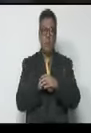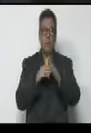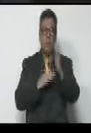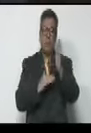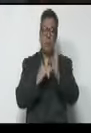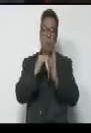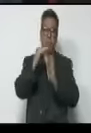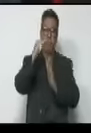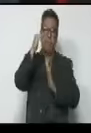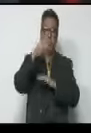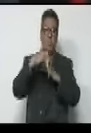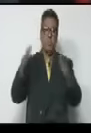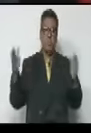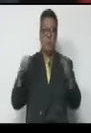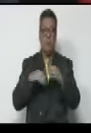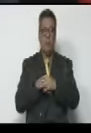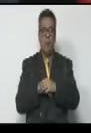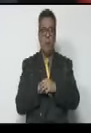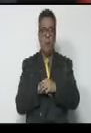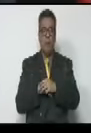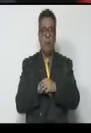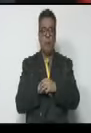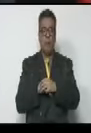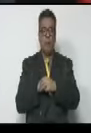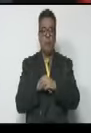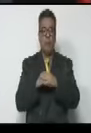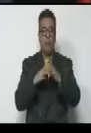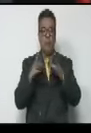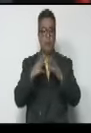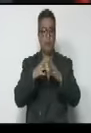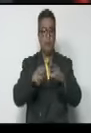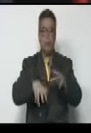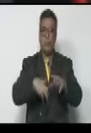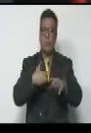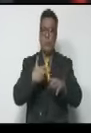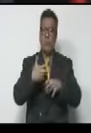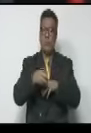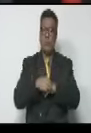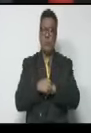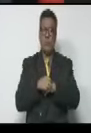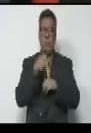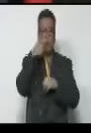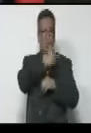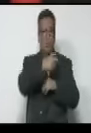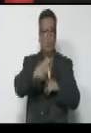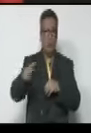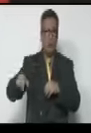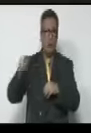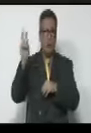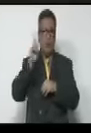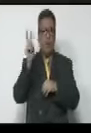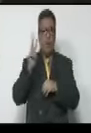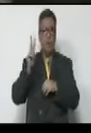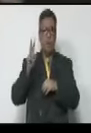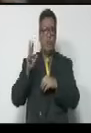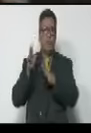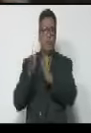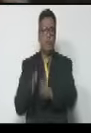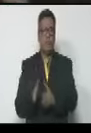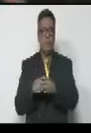exponencial una agresión contra el pueblo venezolano